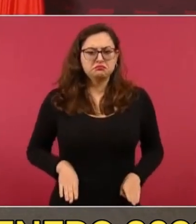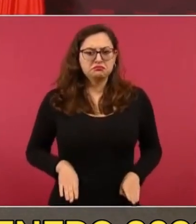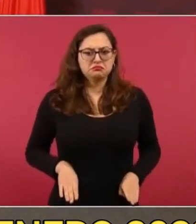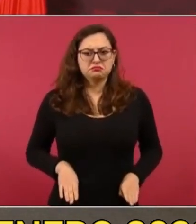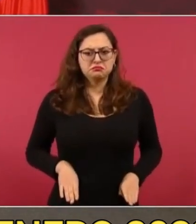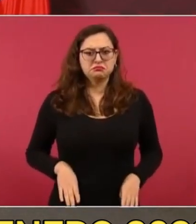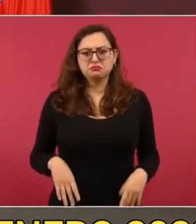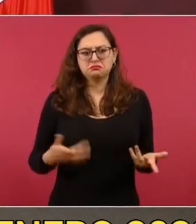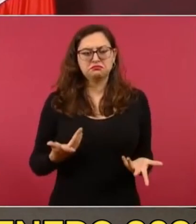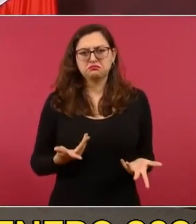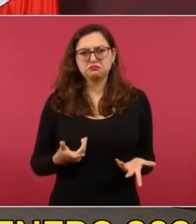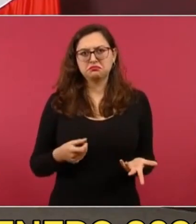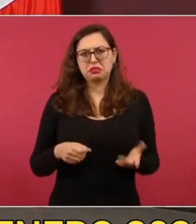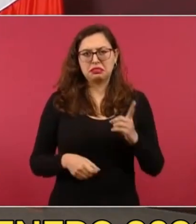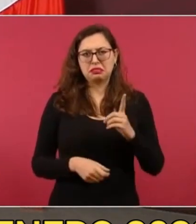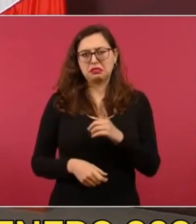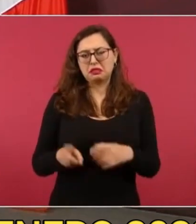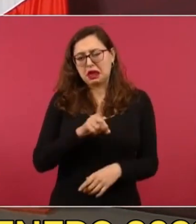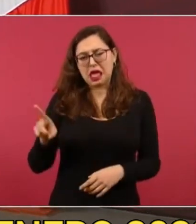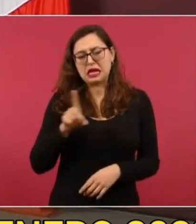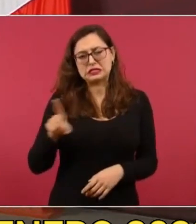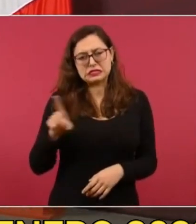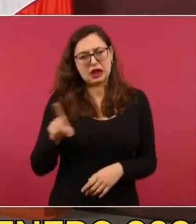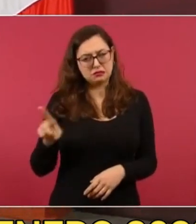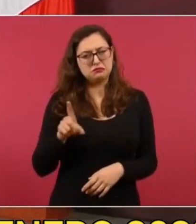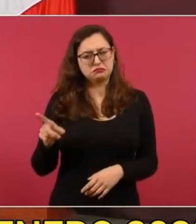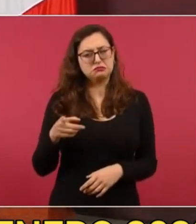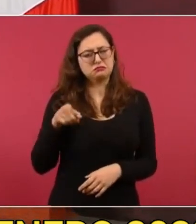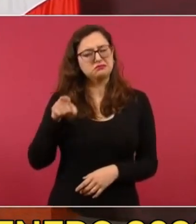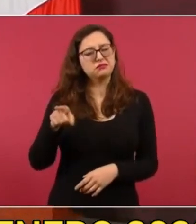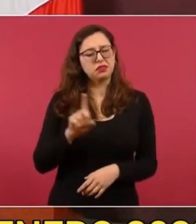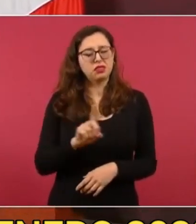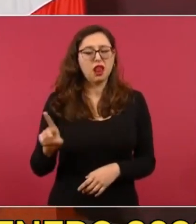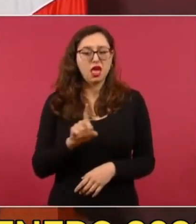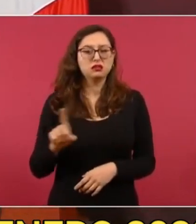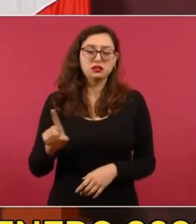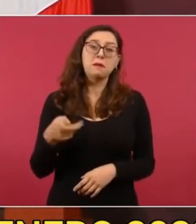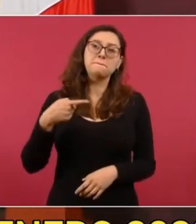de centro derecha, pues. Sin embargo,